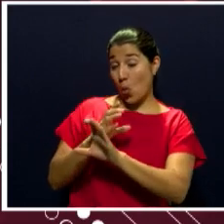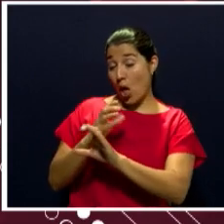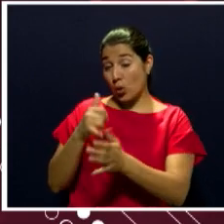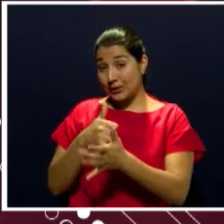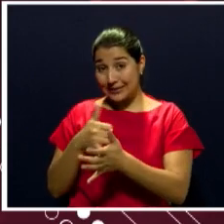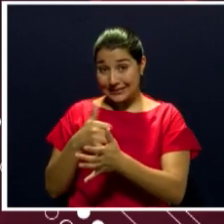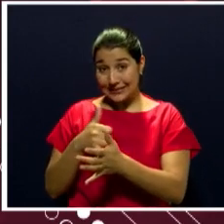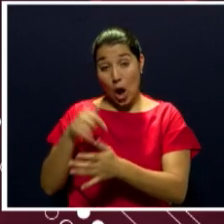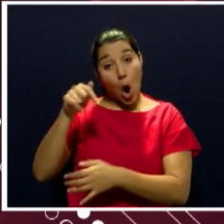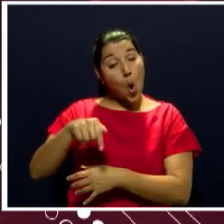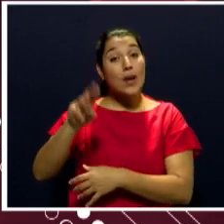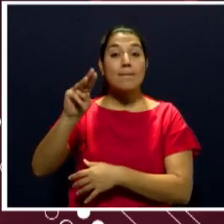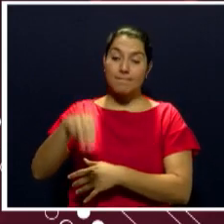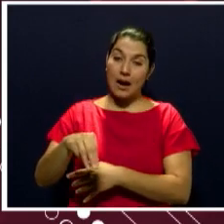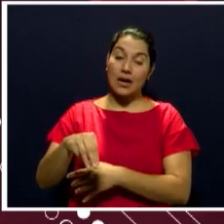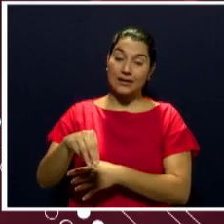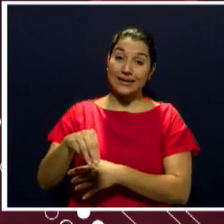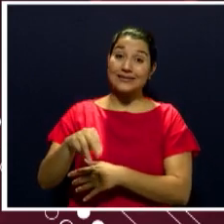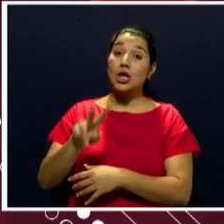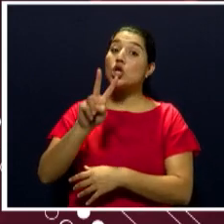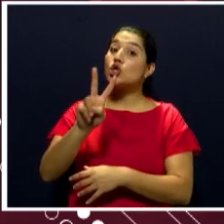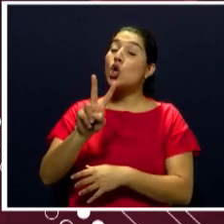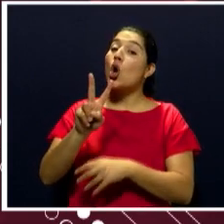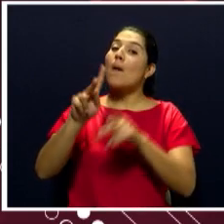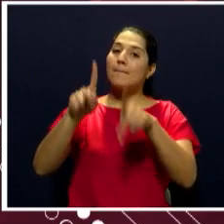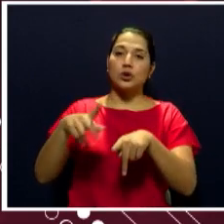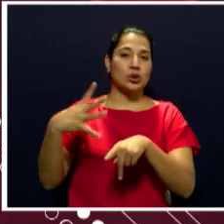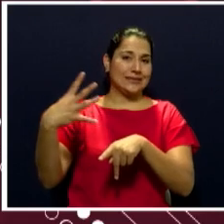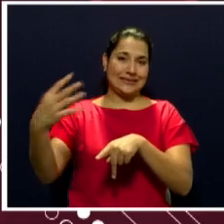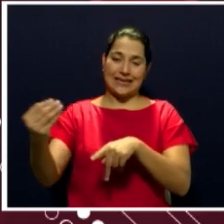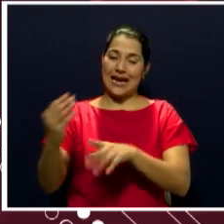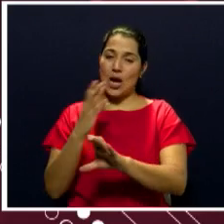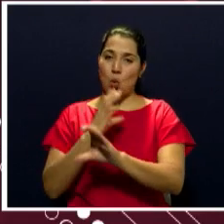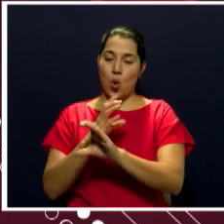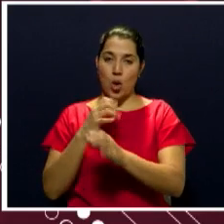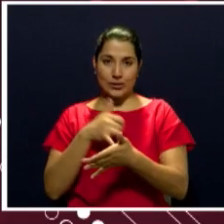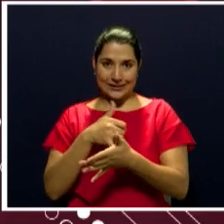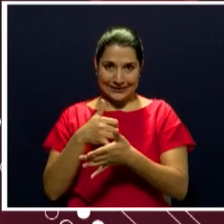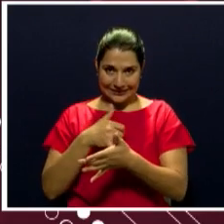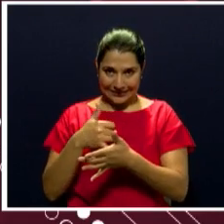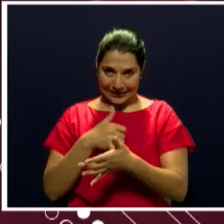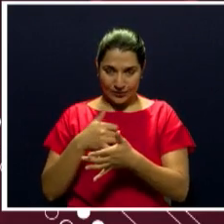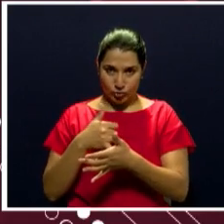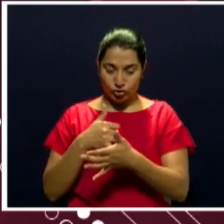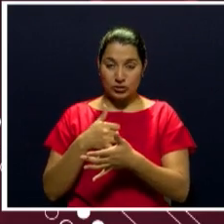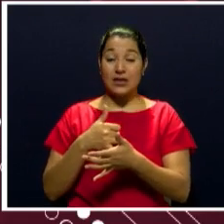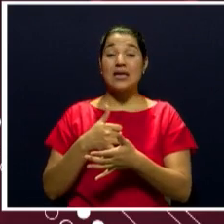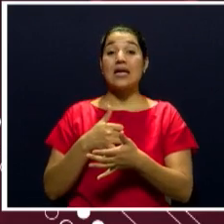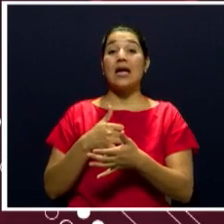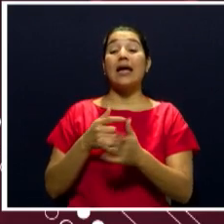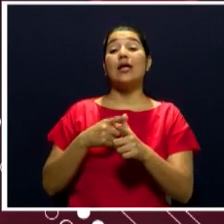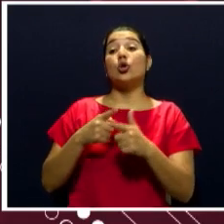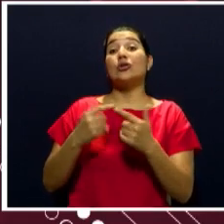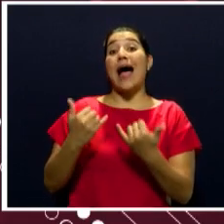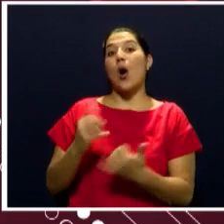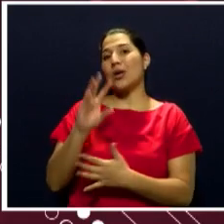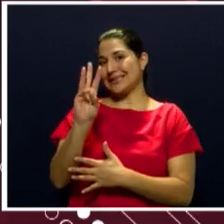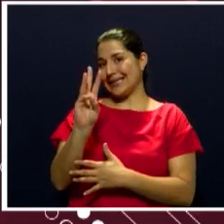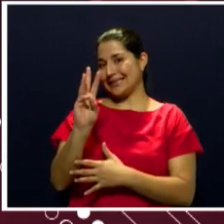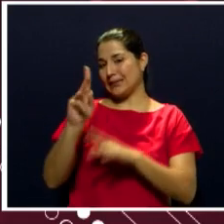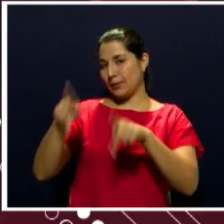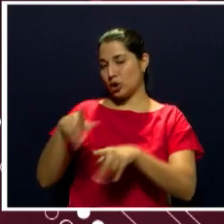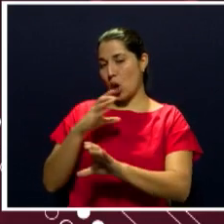intensivos y hoy martes, afortunadamente, 2 personas dejan las unidades de cuidados intensivos y la cifra baja a 6, 2